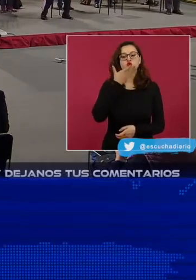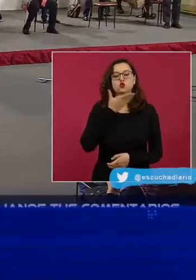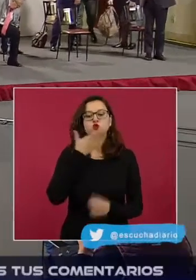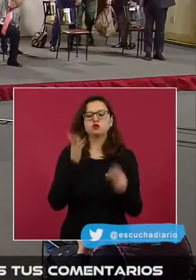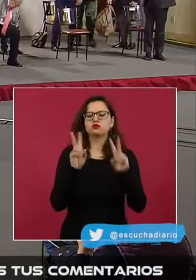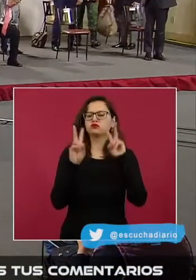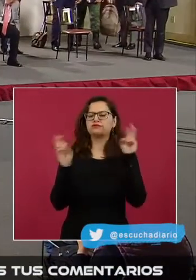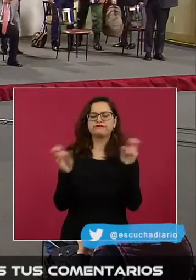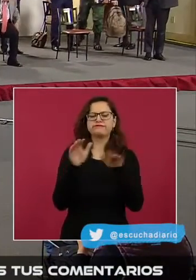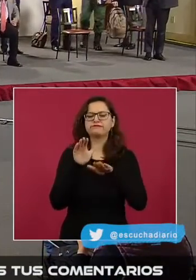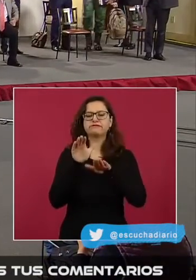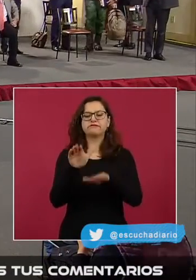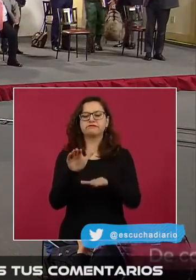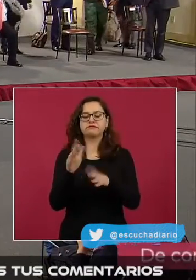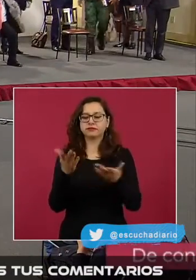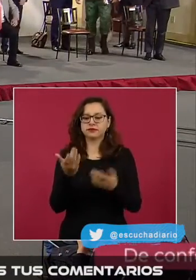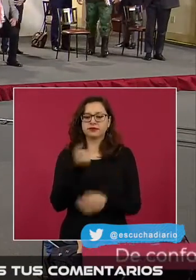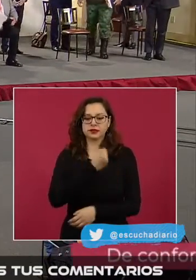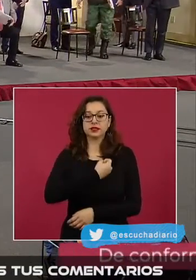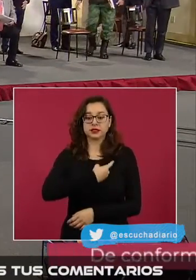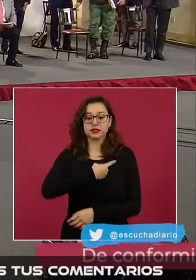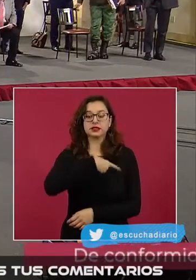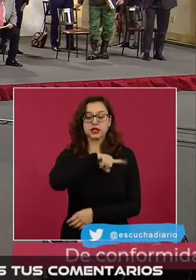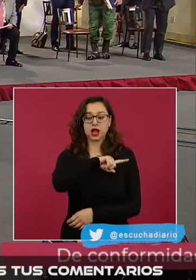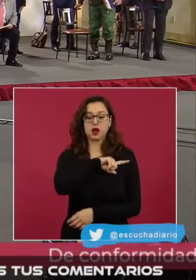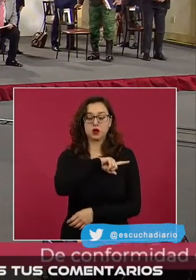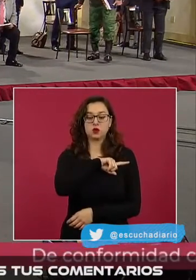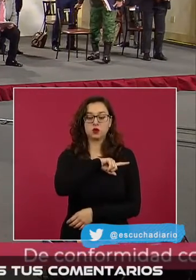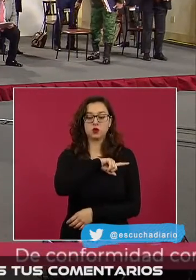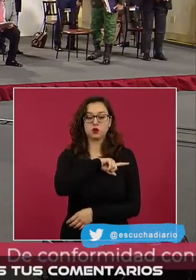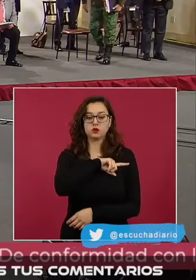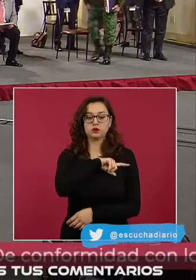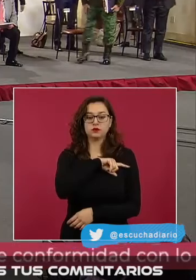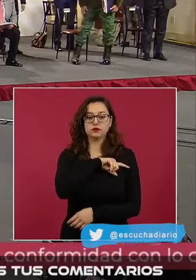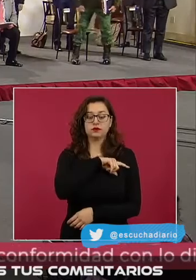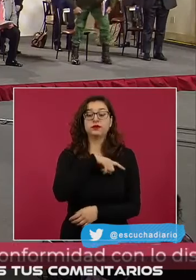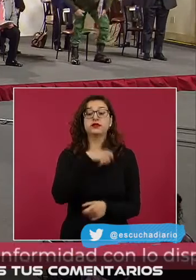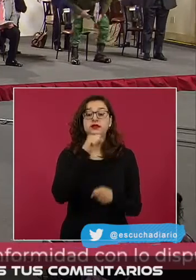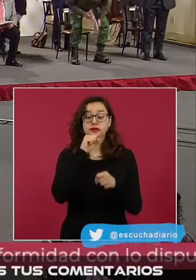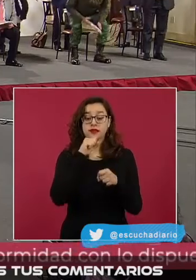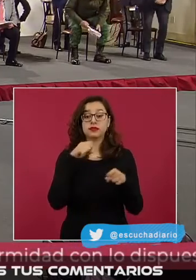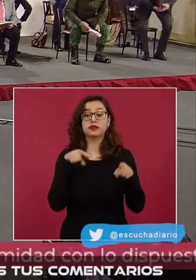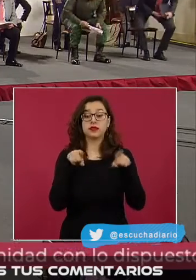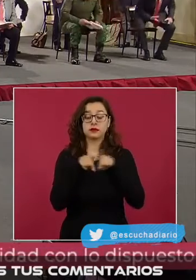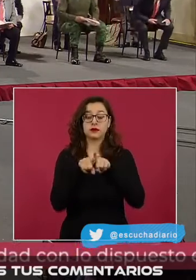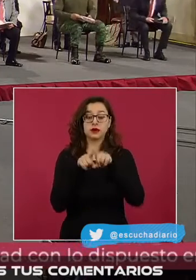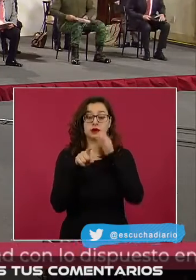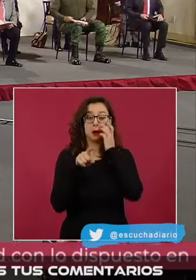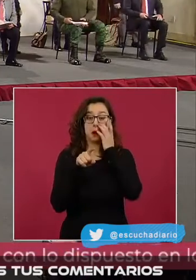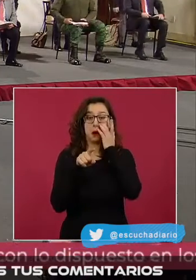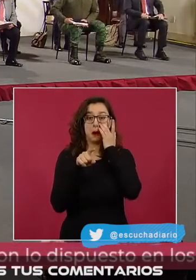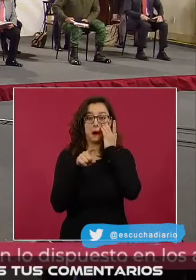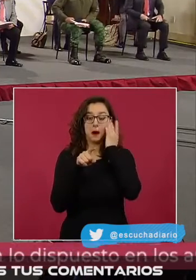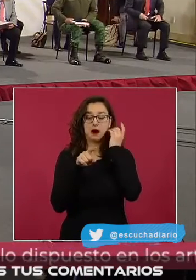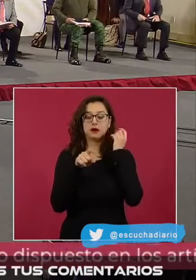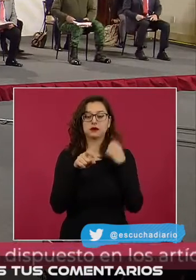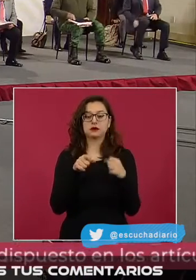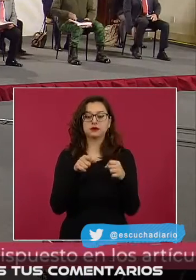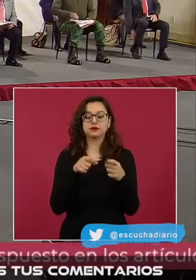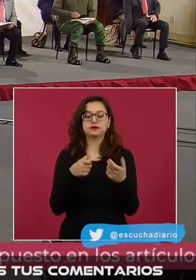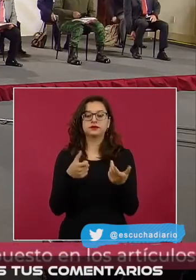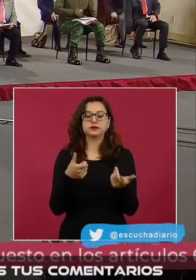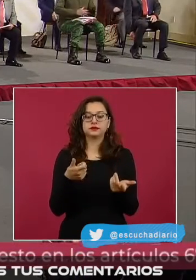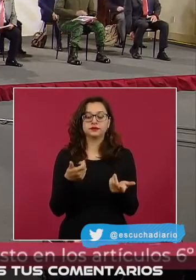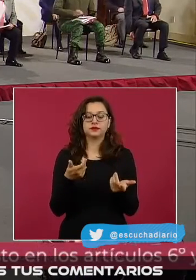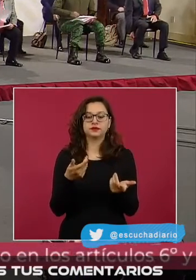salud. El día de hoy, el presidente inició su conferencia mencionando que la riqueza material que posee es muy pequeña